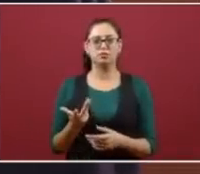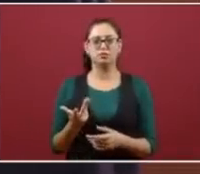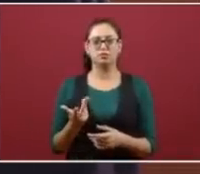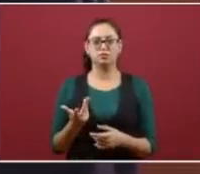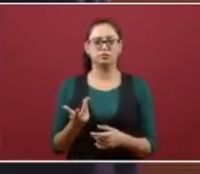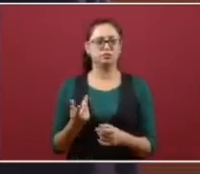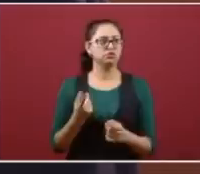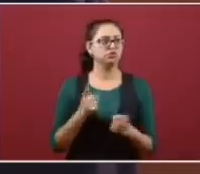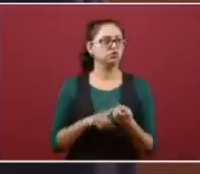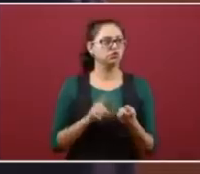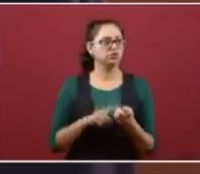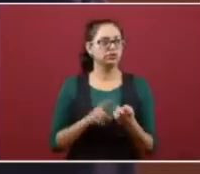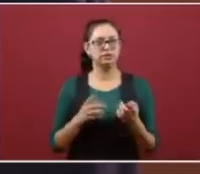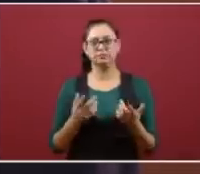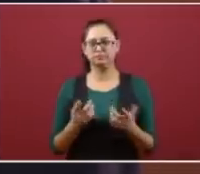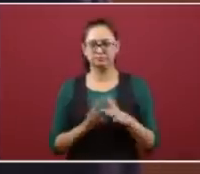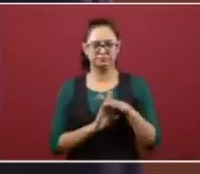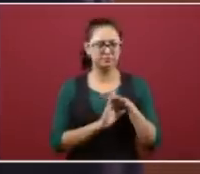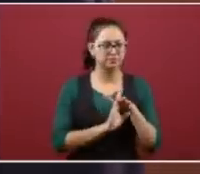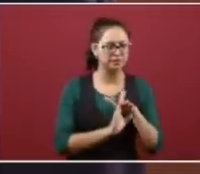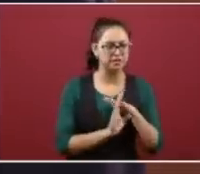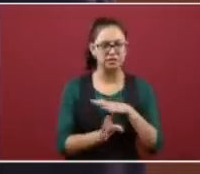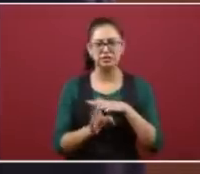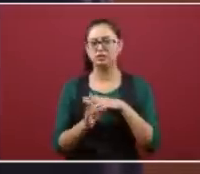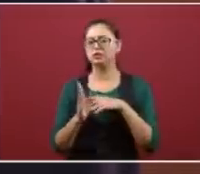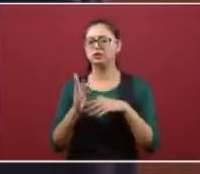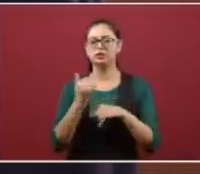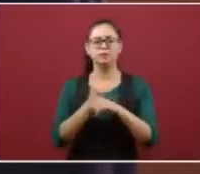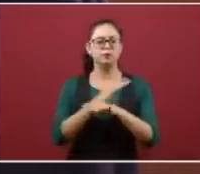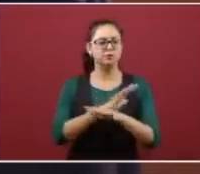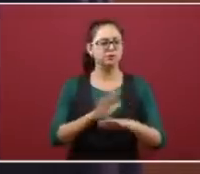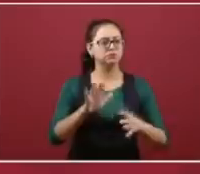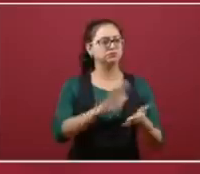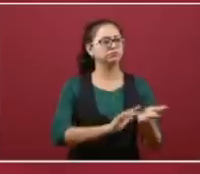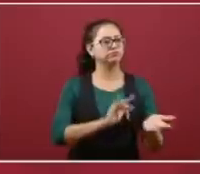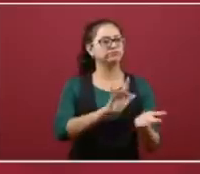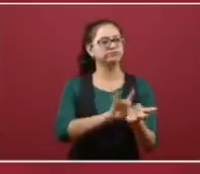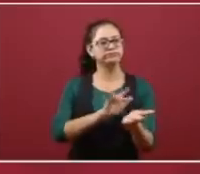inmigrantes recogiendo información